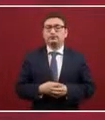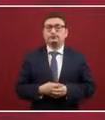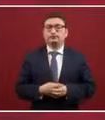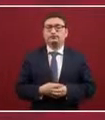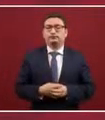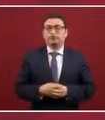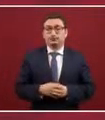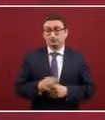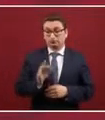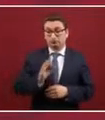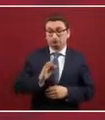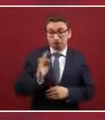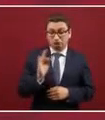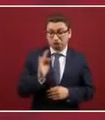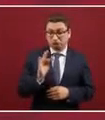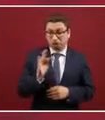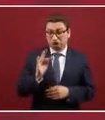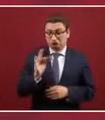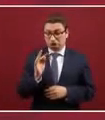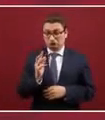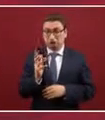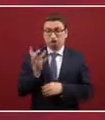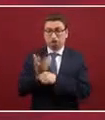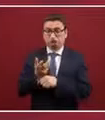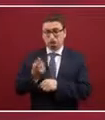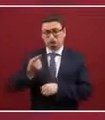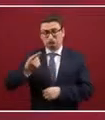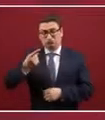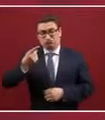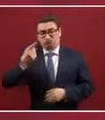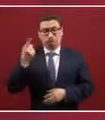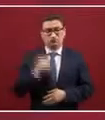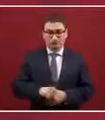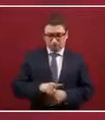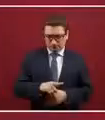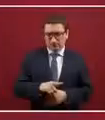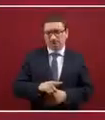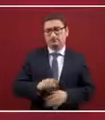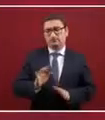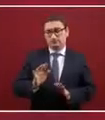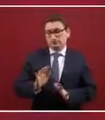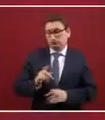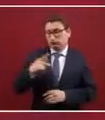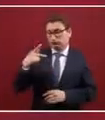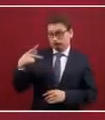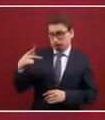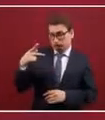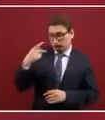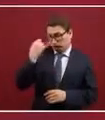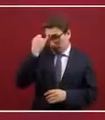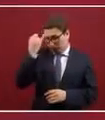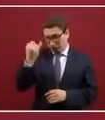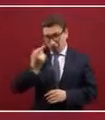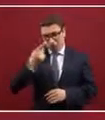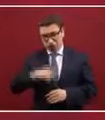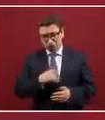se impongan de manera unilateral estos